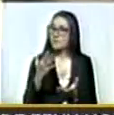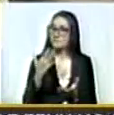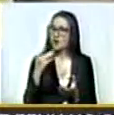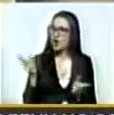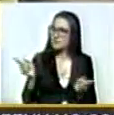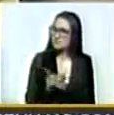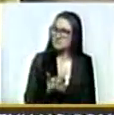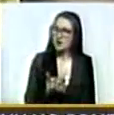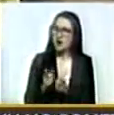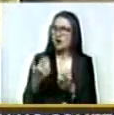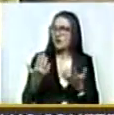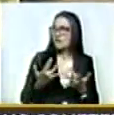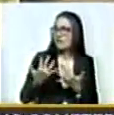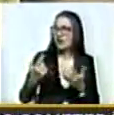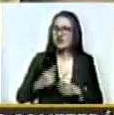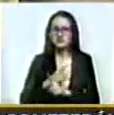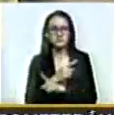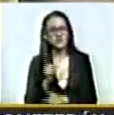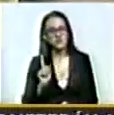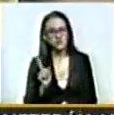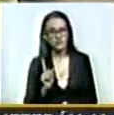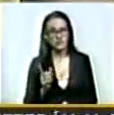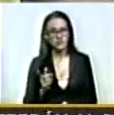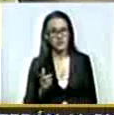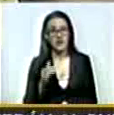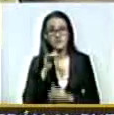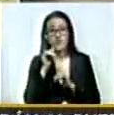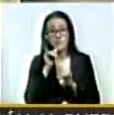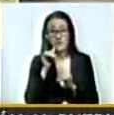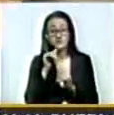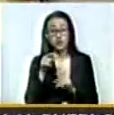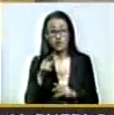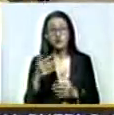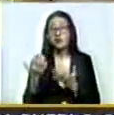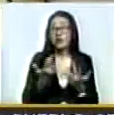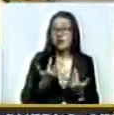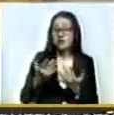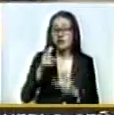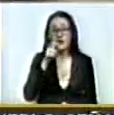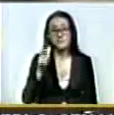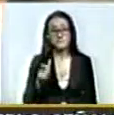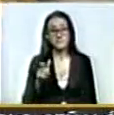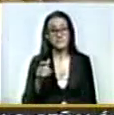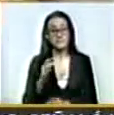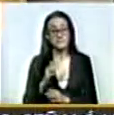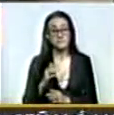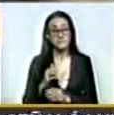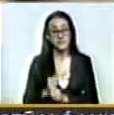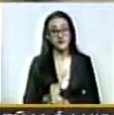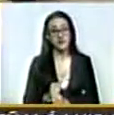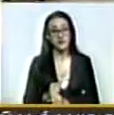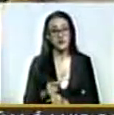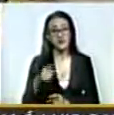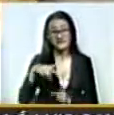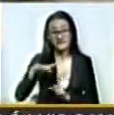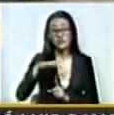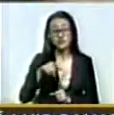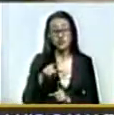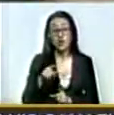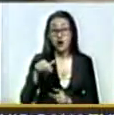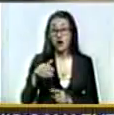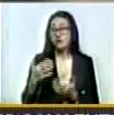La información es un dato reductor de incertidumbre y en este caso, por hastío y sobresaturación, se ha convertido en un gran generador